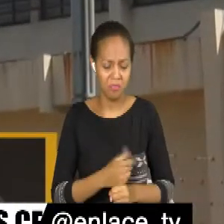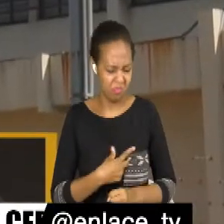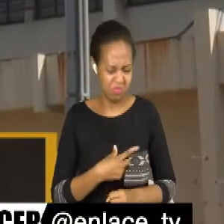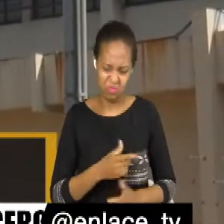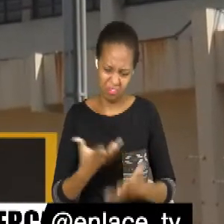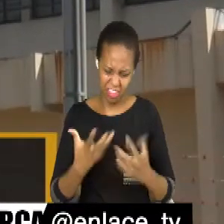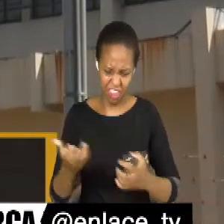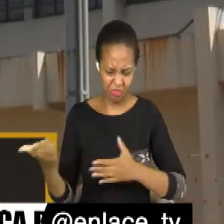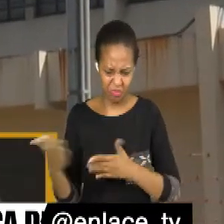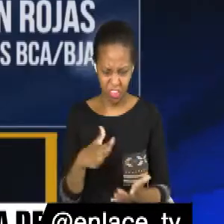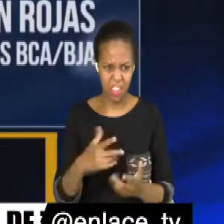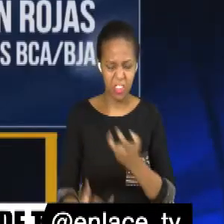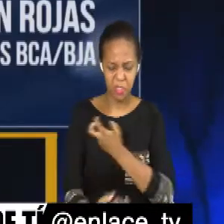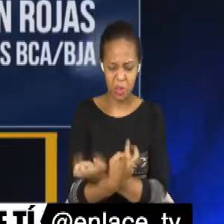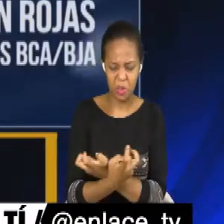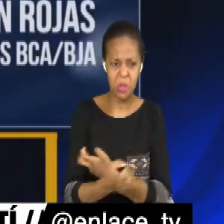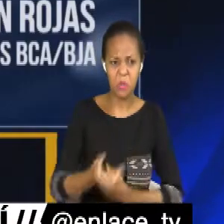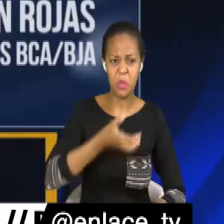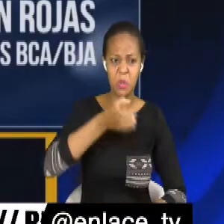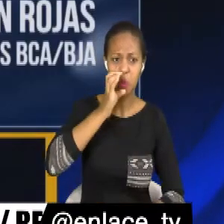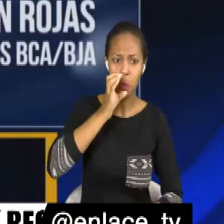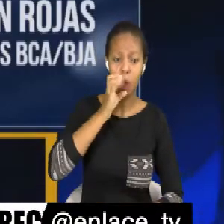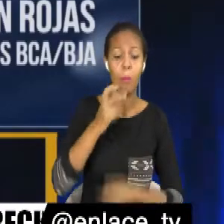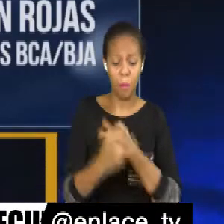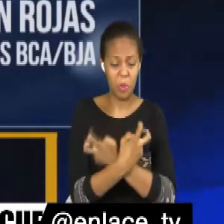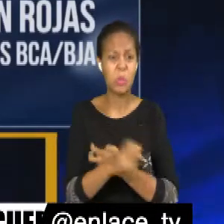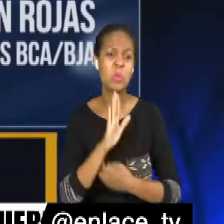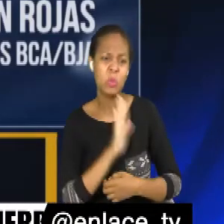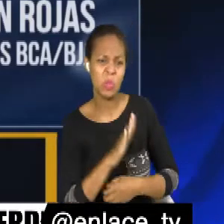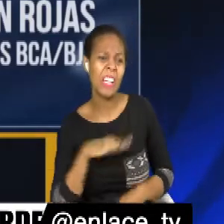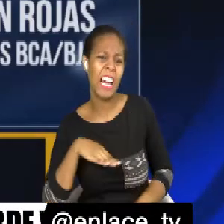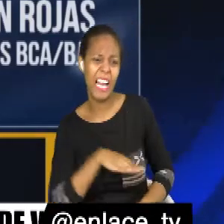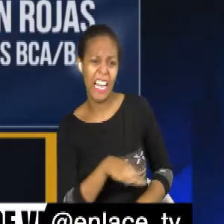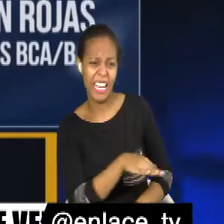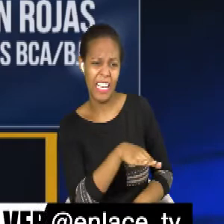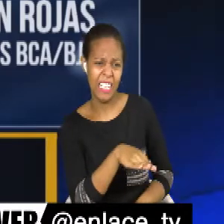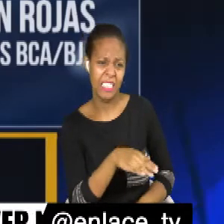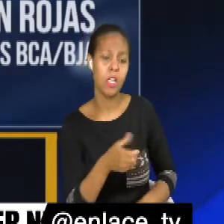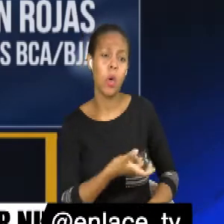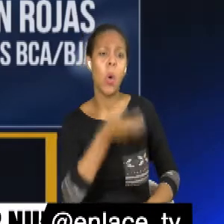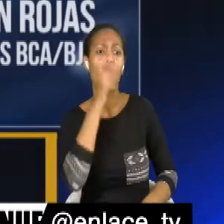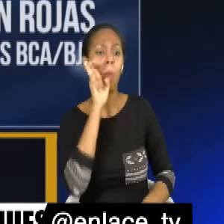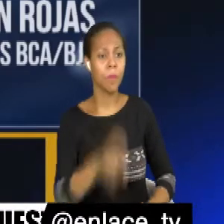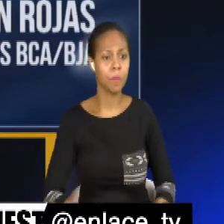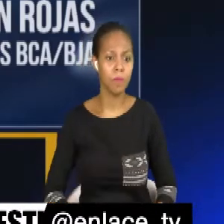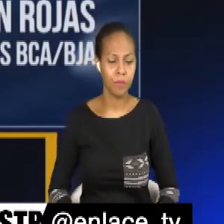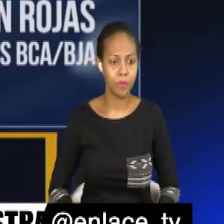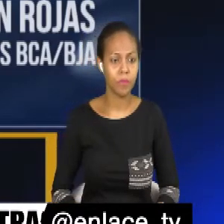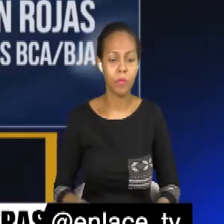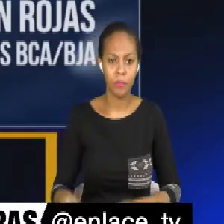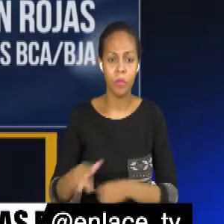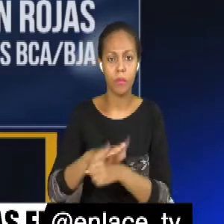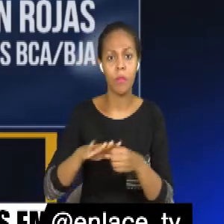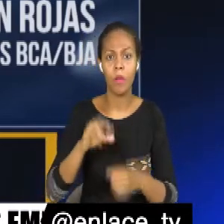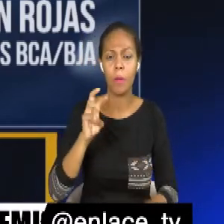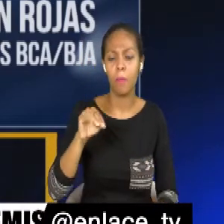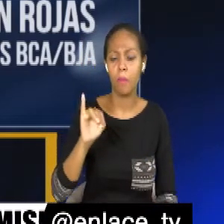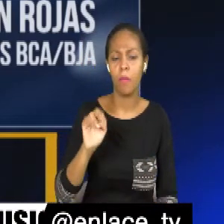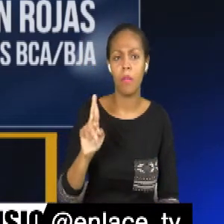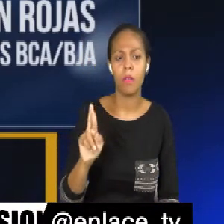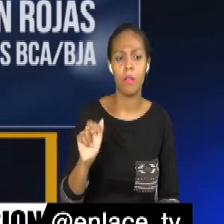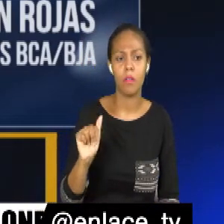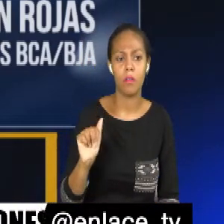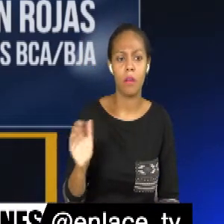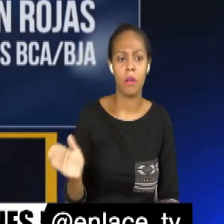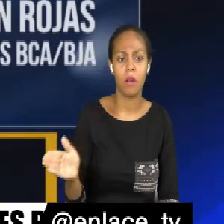raticida. Bueno, se recibe una llamada de la comunidad del sector del barrio Miraflores, donde nos informan de